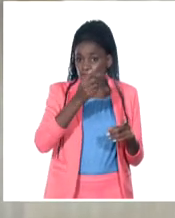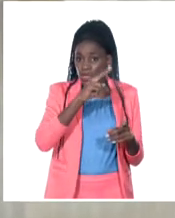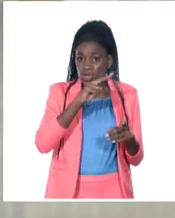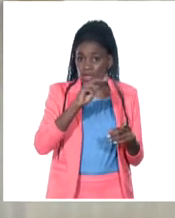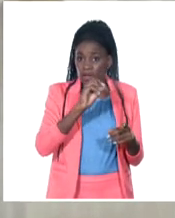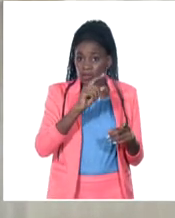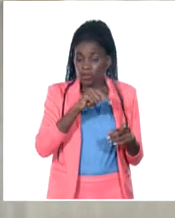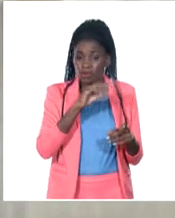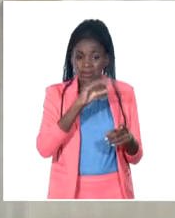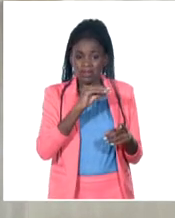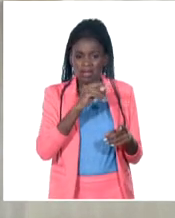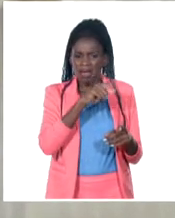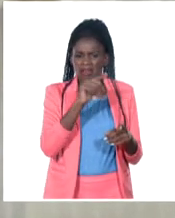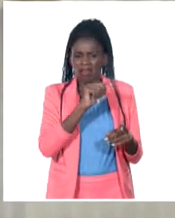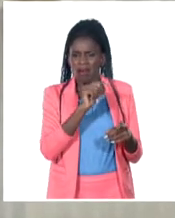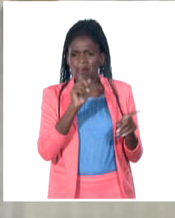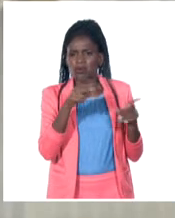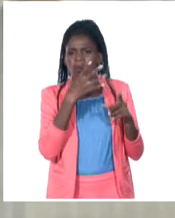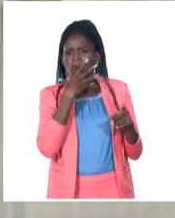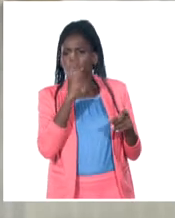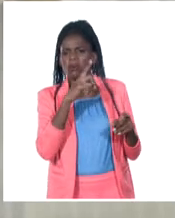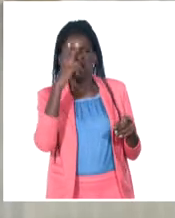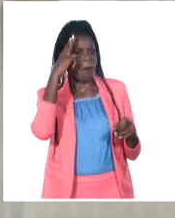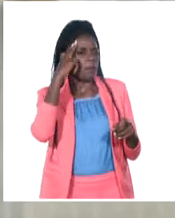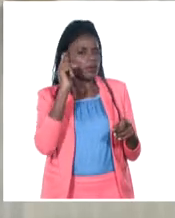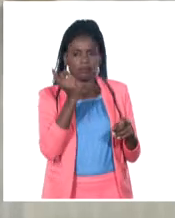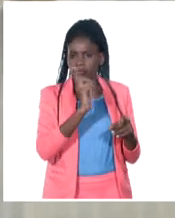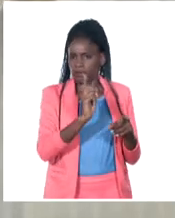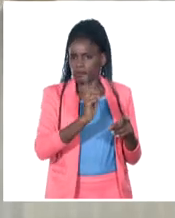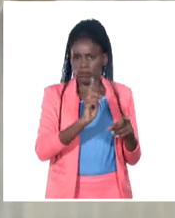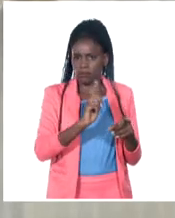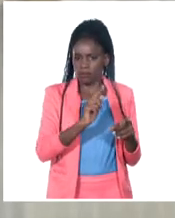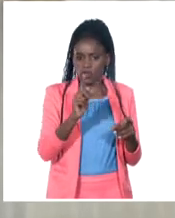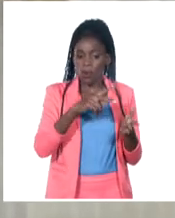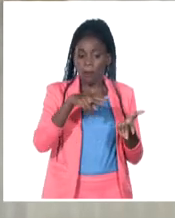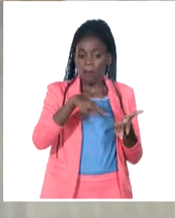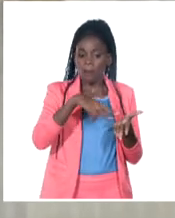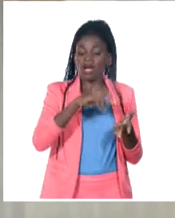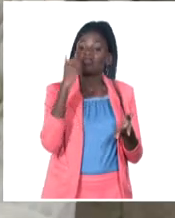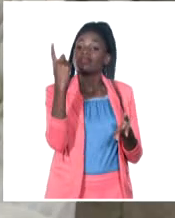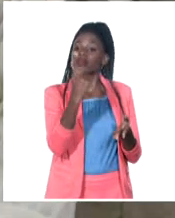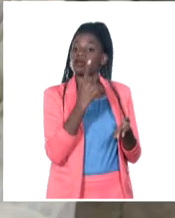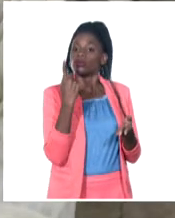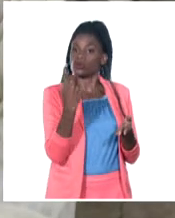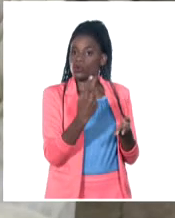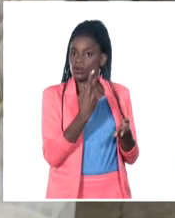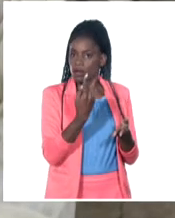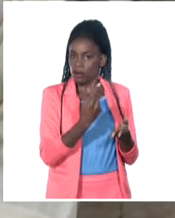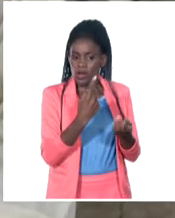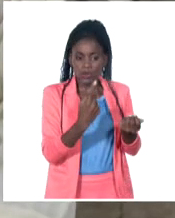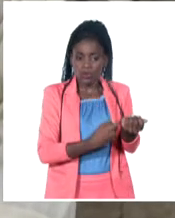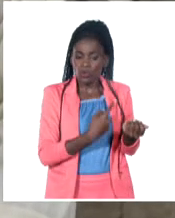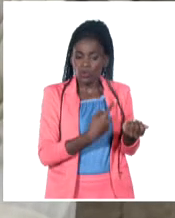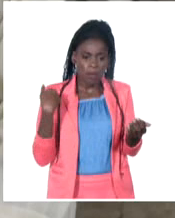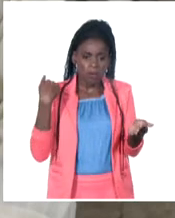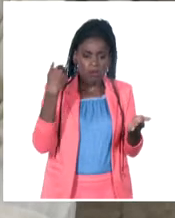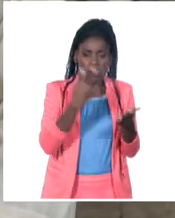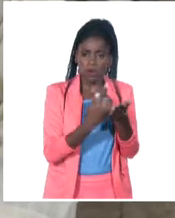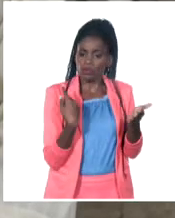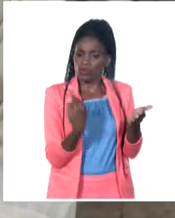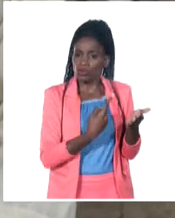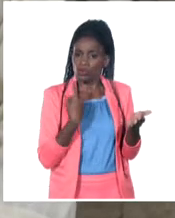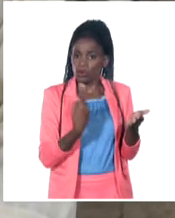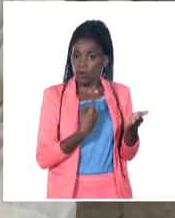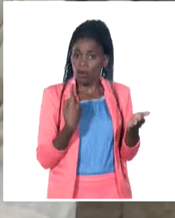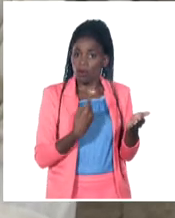viejo, sino el danzón está proclamado como nuestro baile nacional y hemos tenido que, como